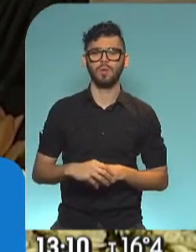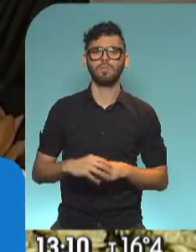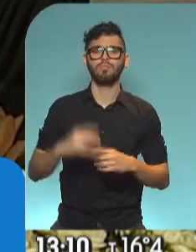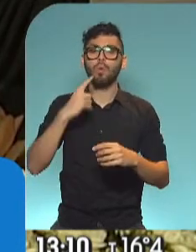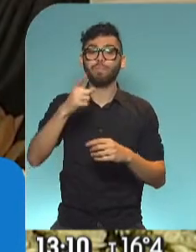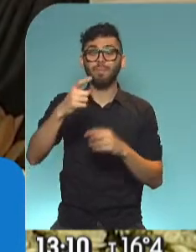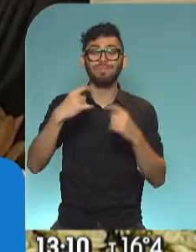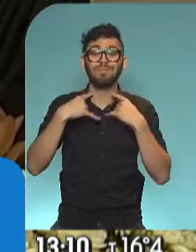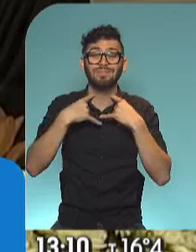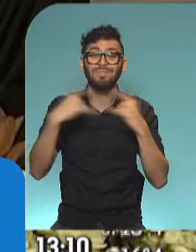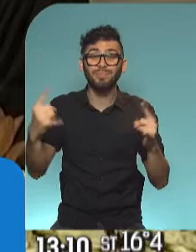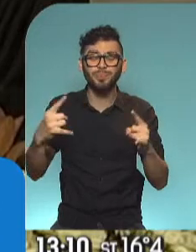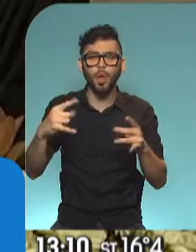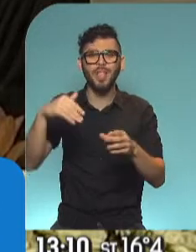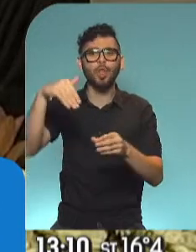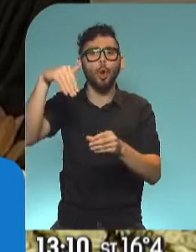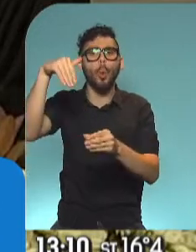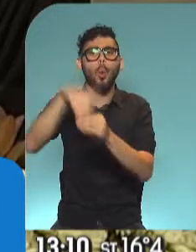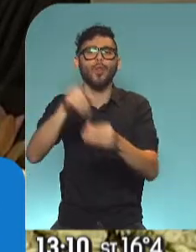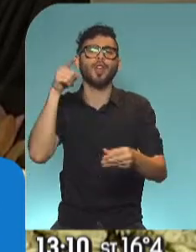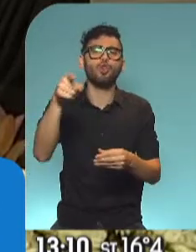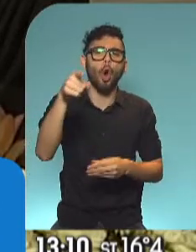Ahí está lo que le gritaban.